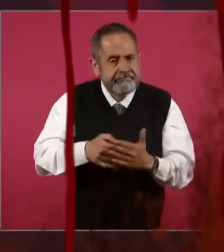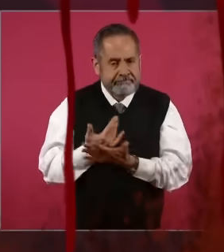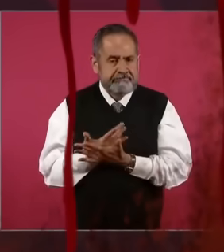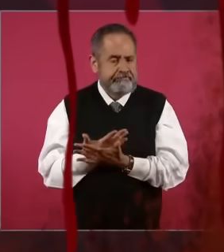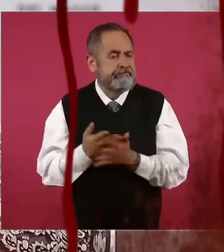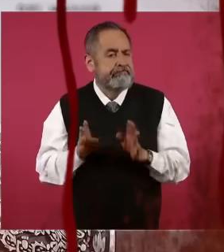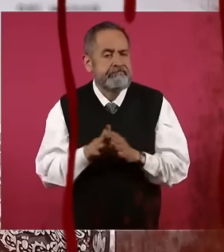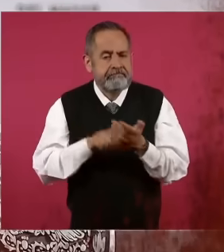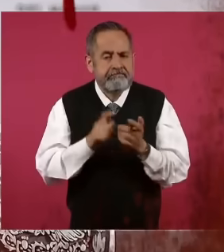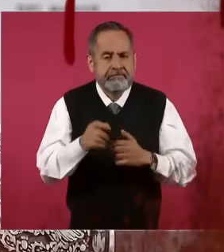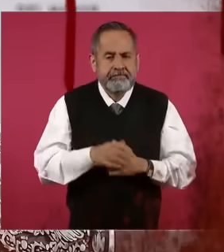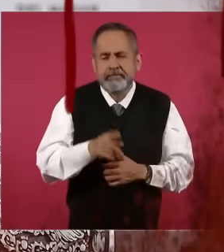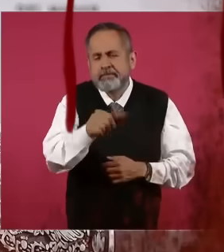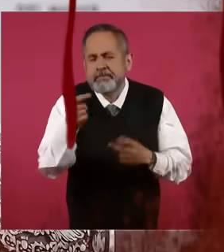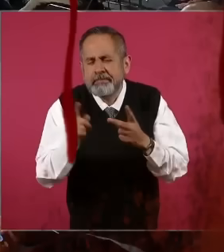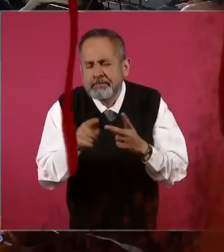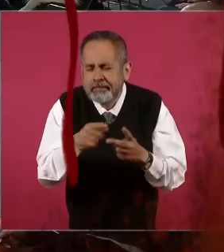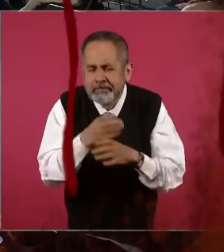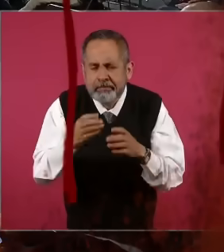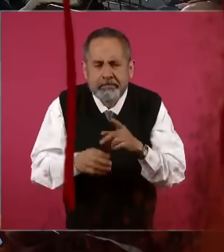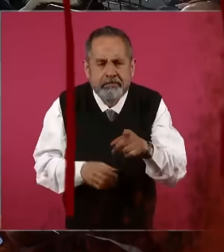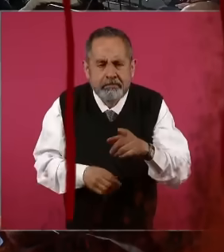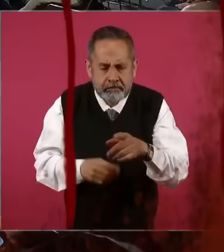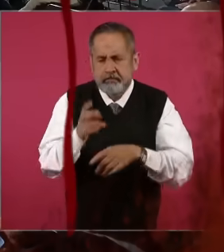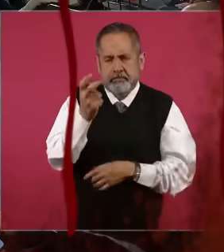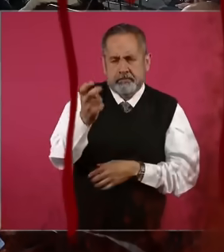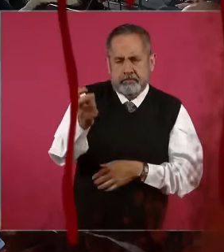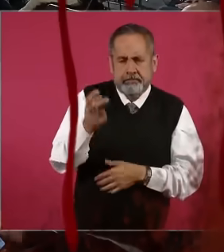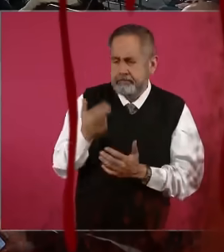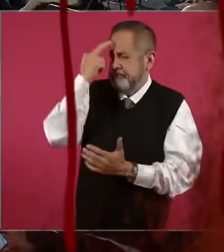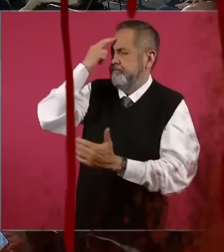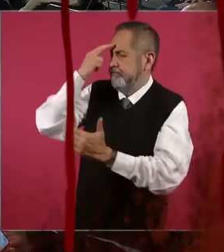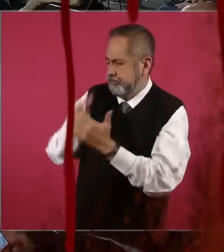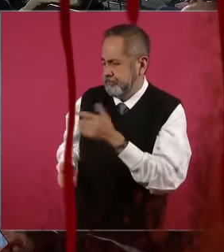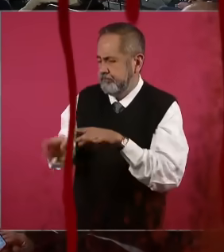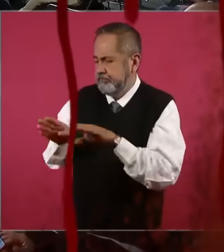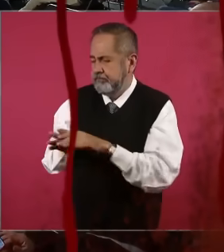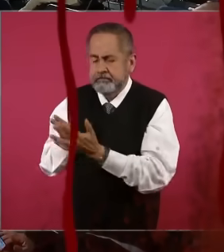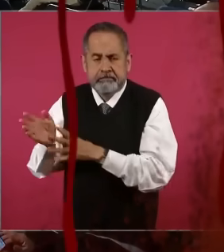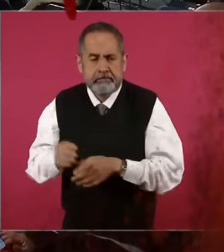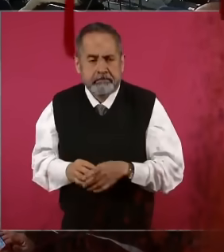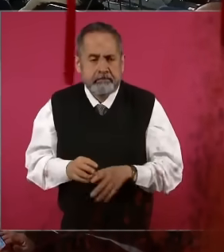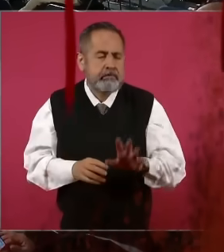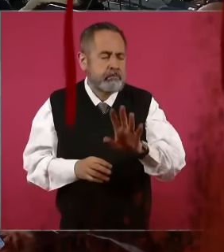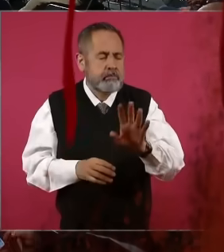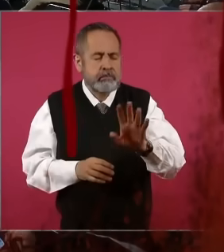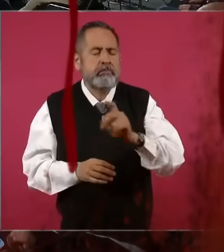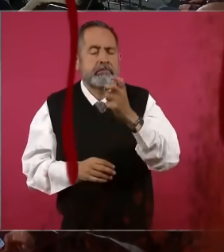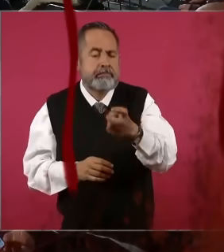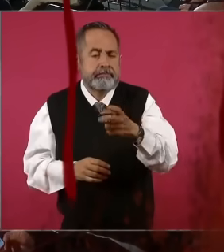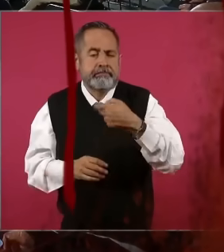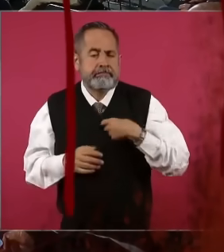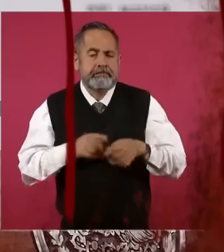respeto al Mayo, el señor Zambada. Y cómo siempre puntualizan, nosotros